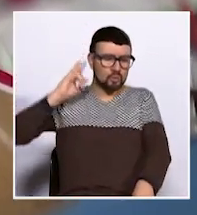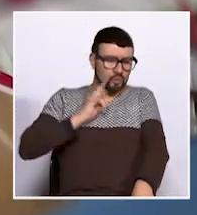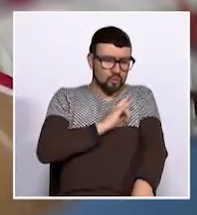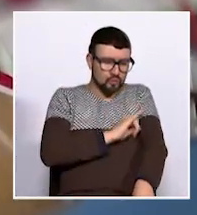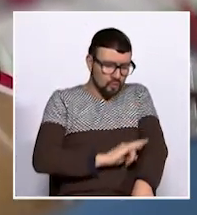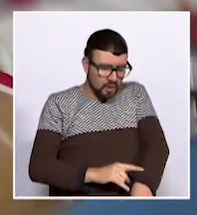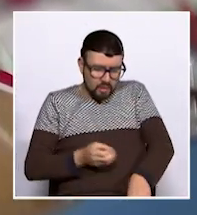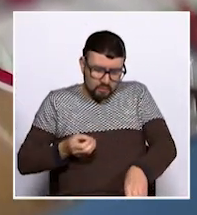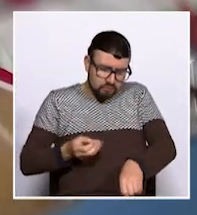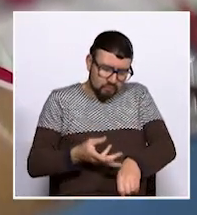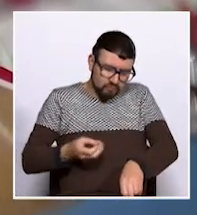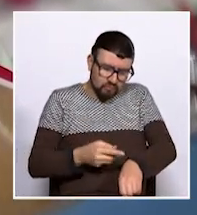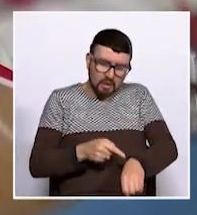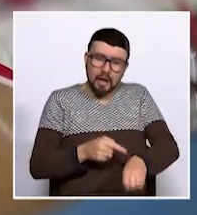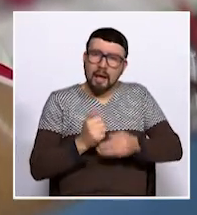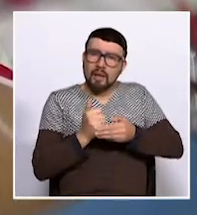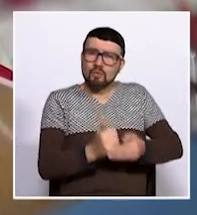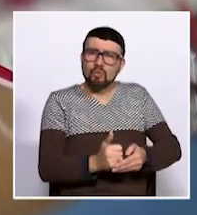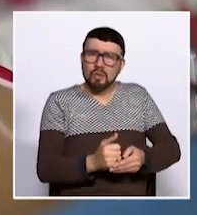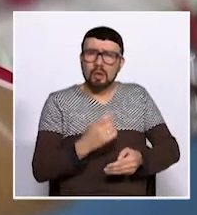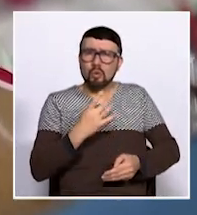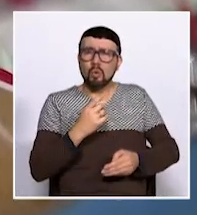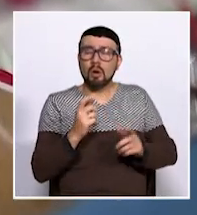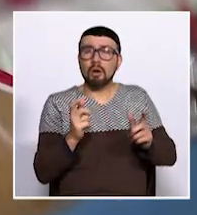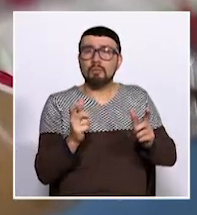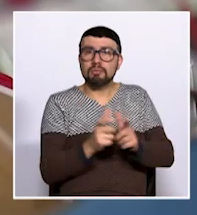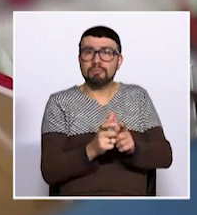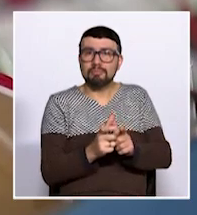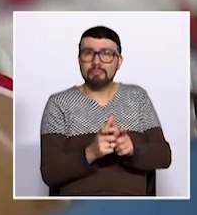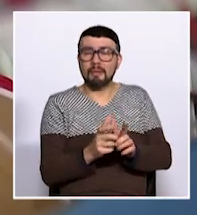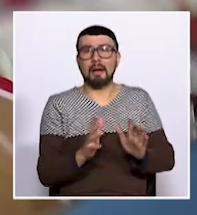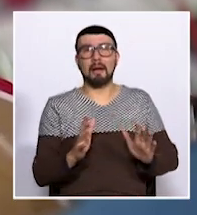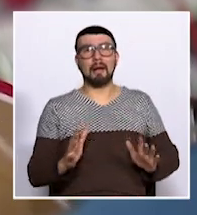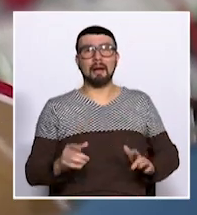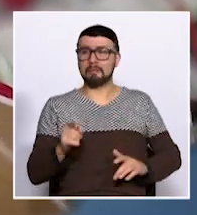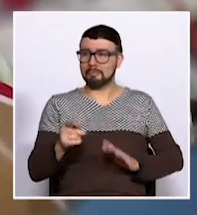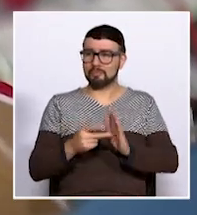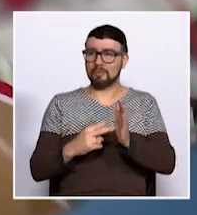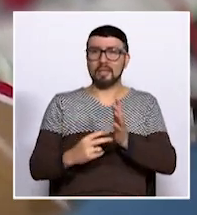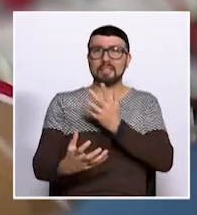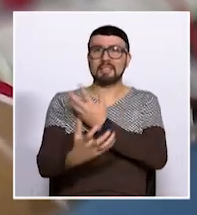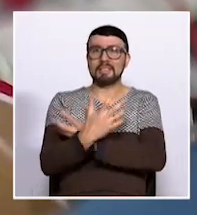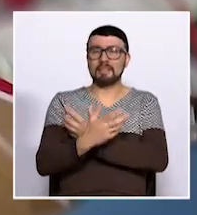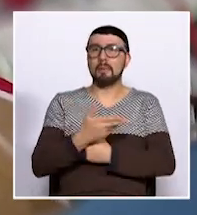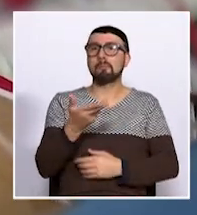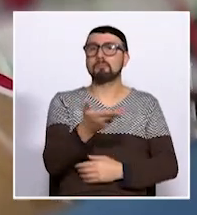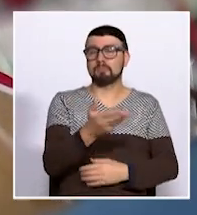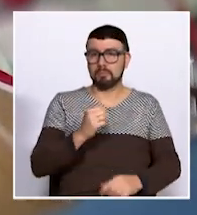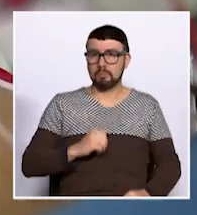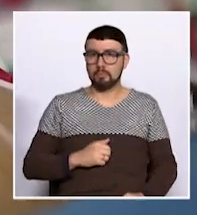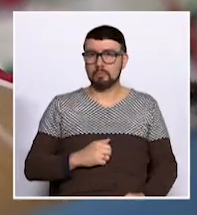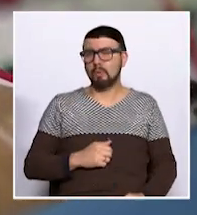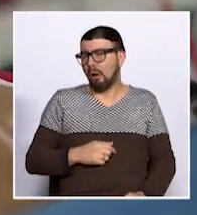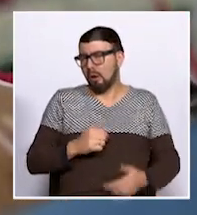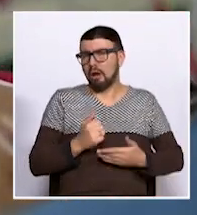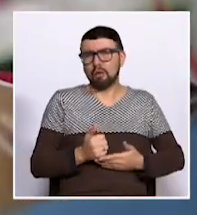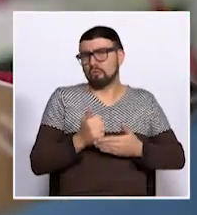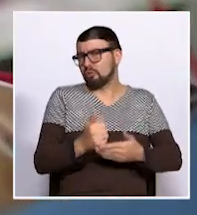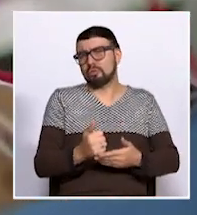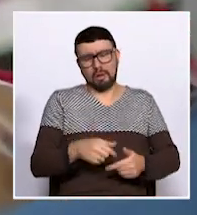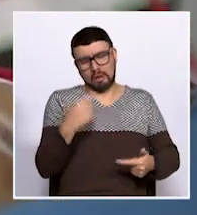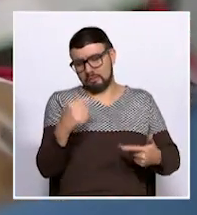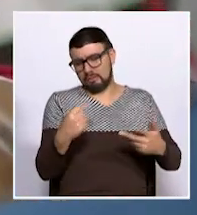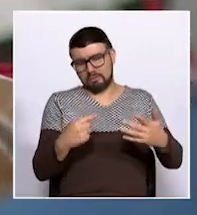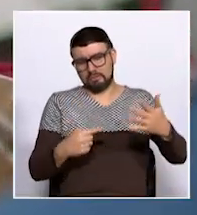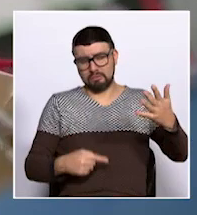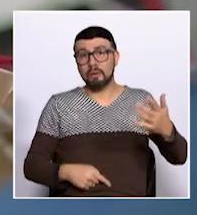ayudan a disminuir el dolor. Esa es la parte ya netamente científica de la acupuntura. Que nos podemos ayudar de varias herramientas, claro,